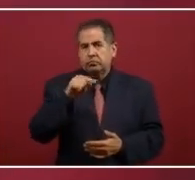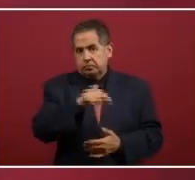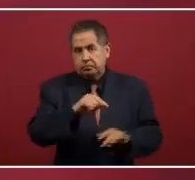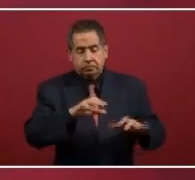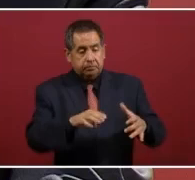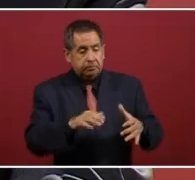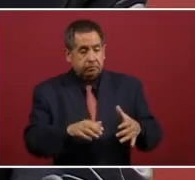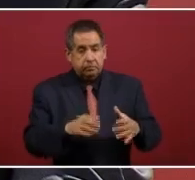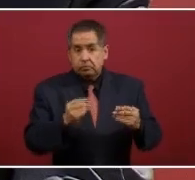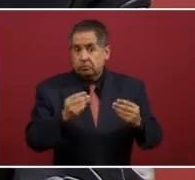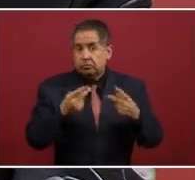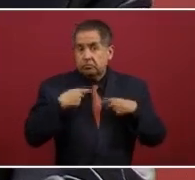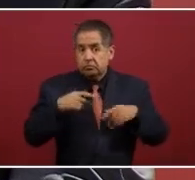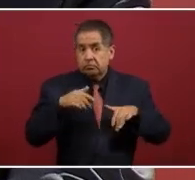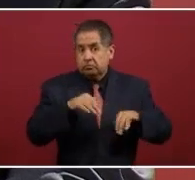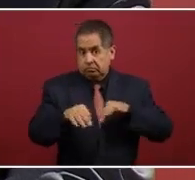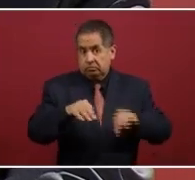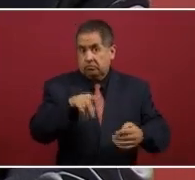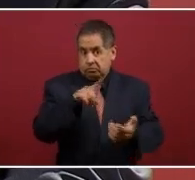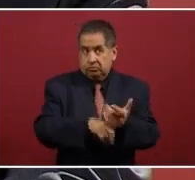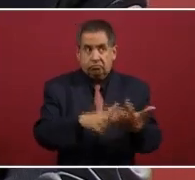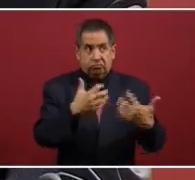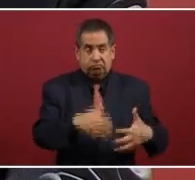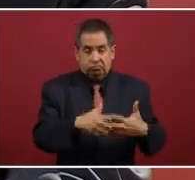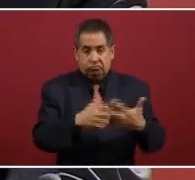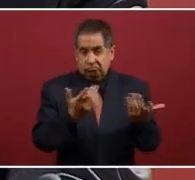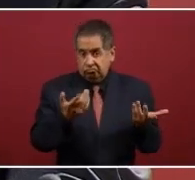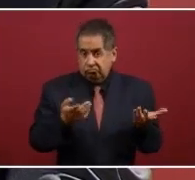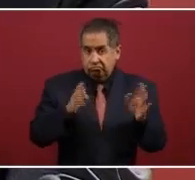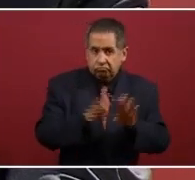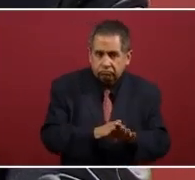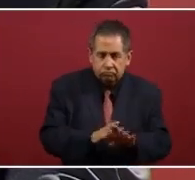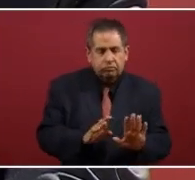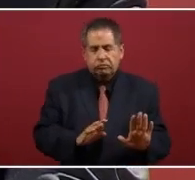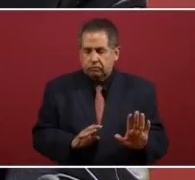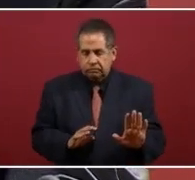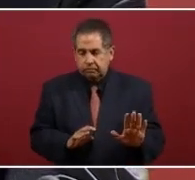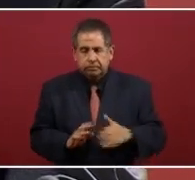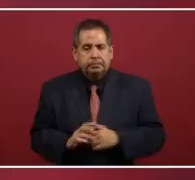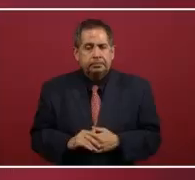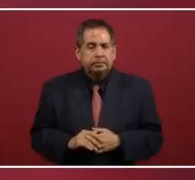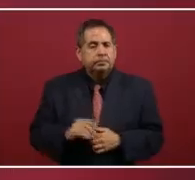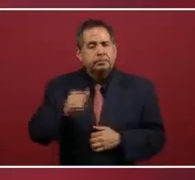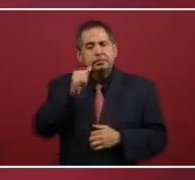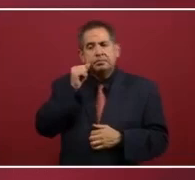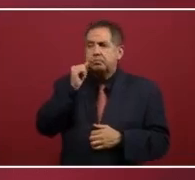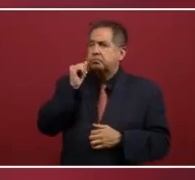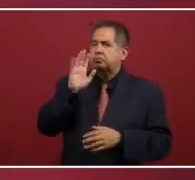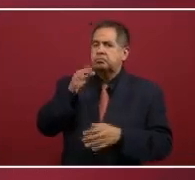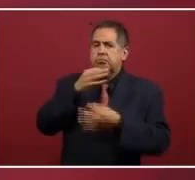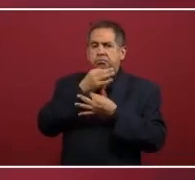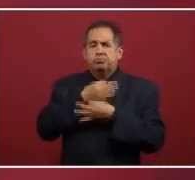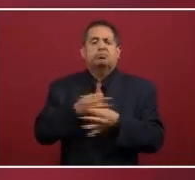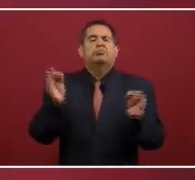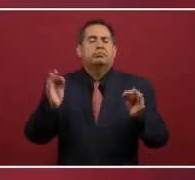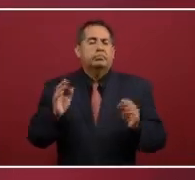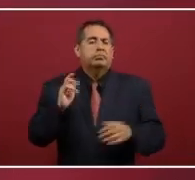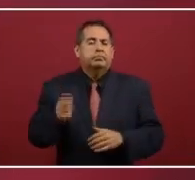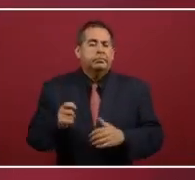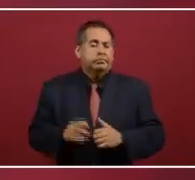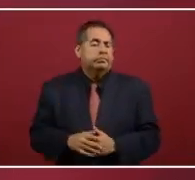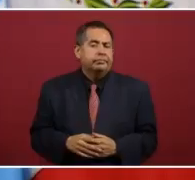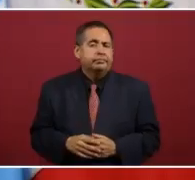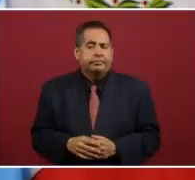tiene muchos trabajadores. Entonces, hubo un pronunciamiento